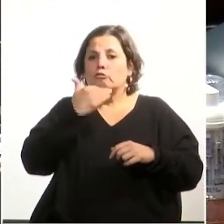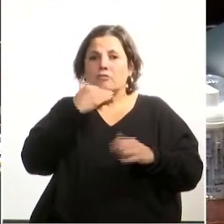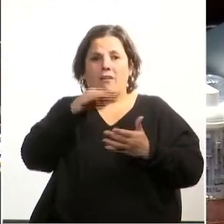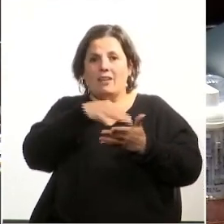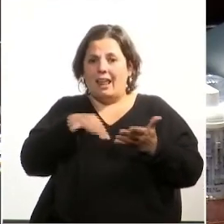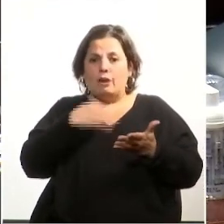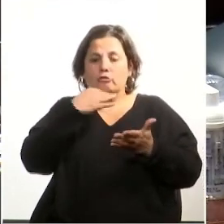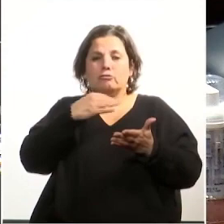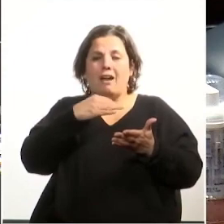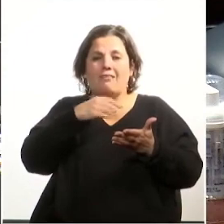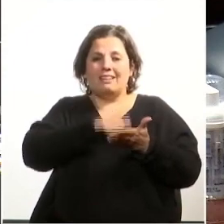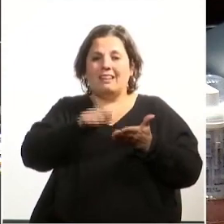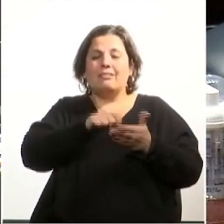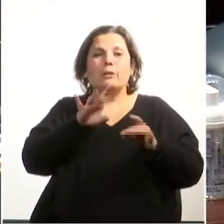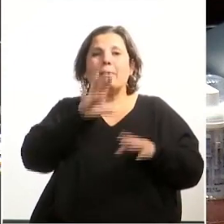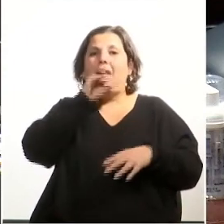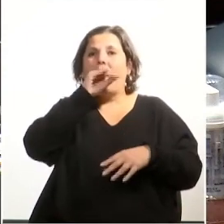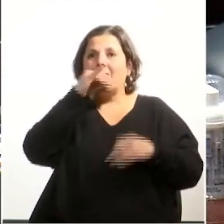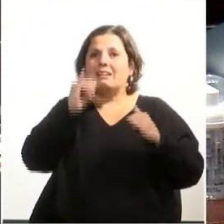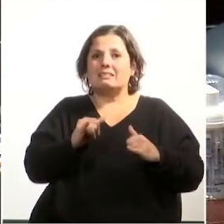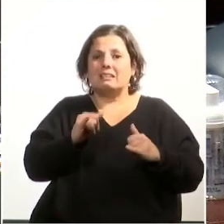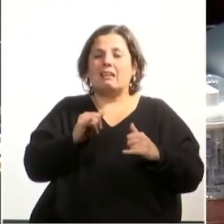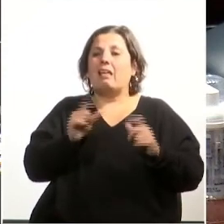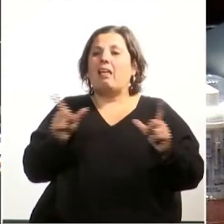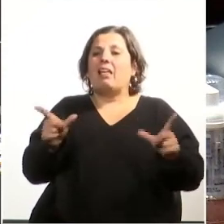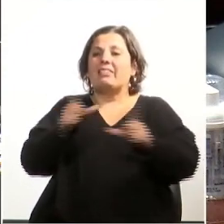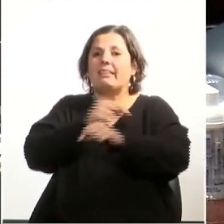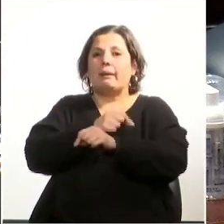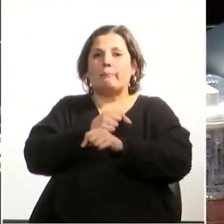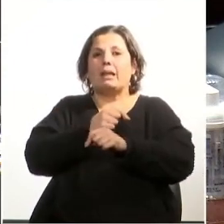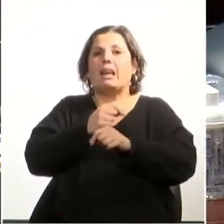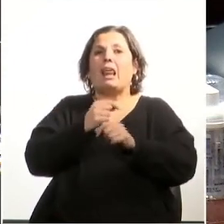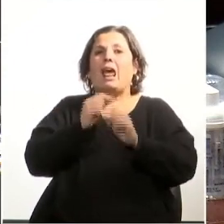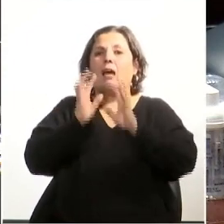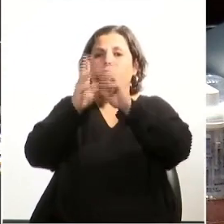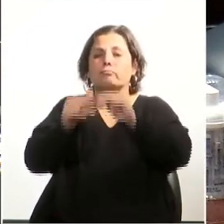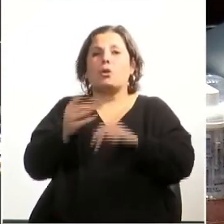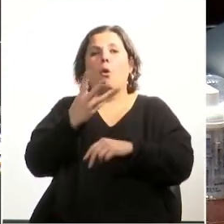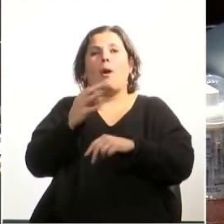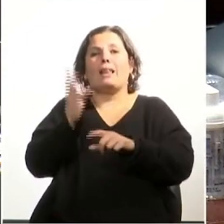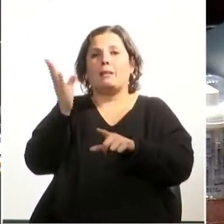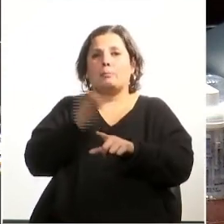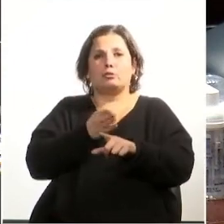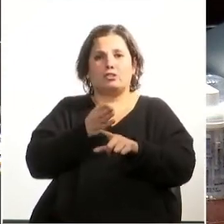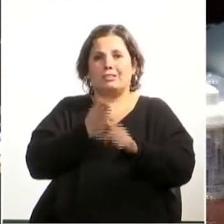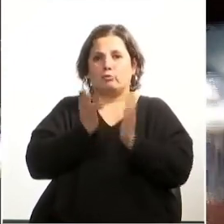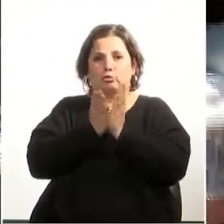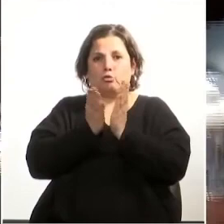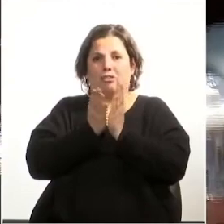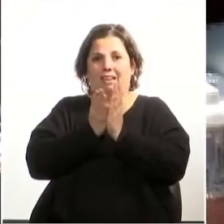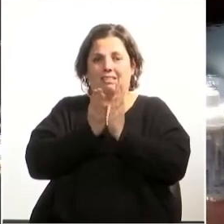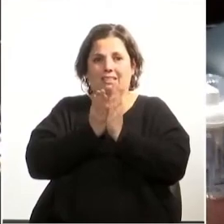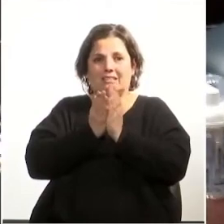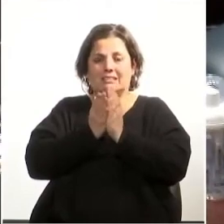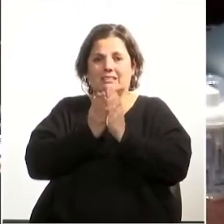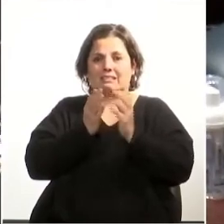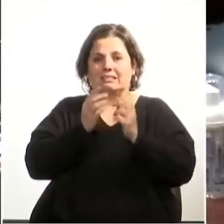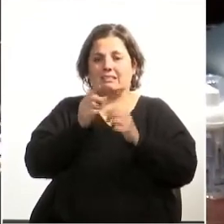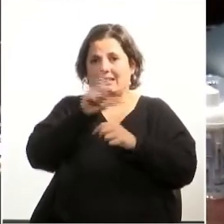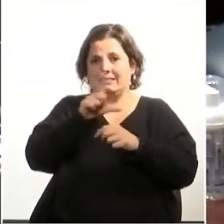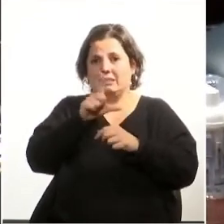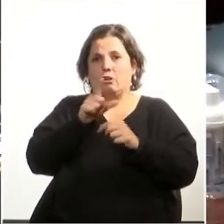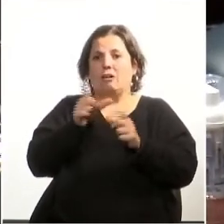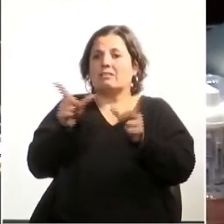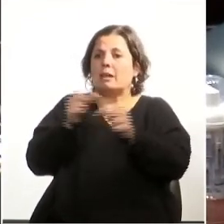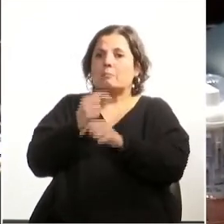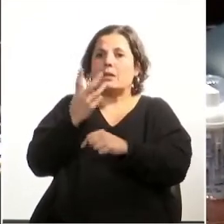analfabetos funcionales, y donde solo culminan la educación un 40% de los estudiantes de la educación